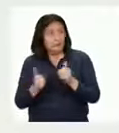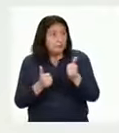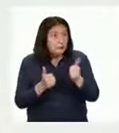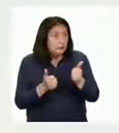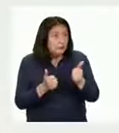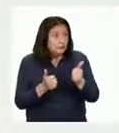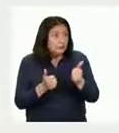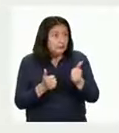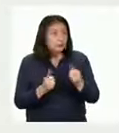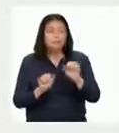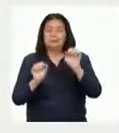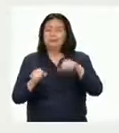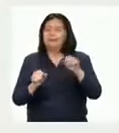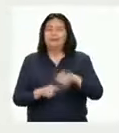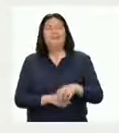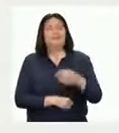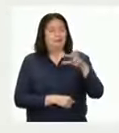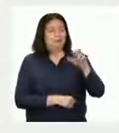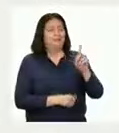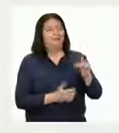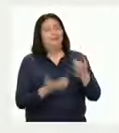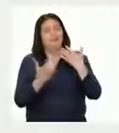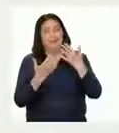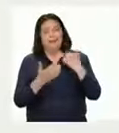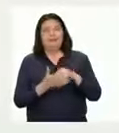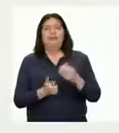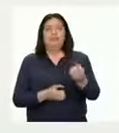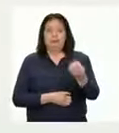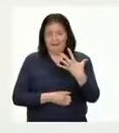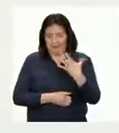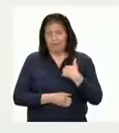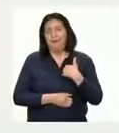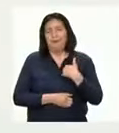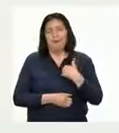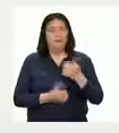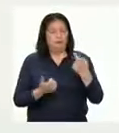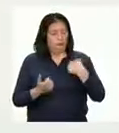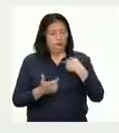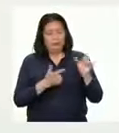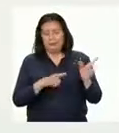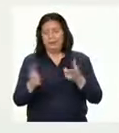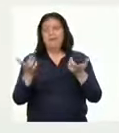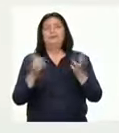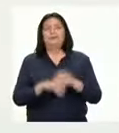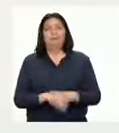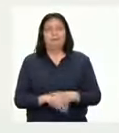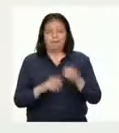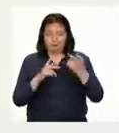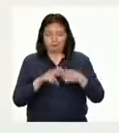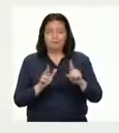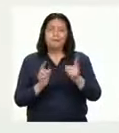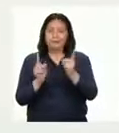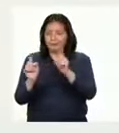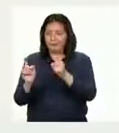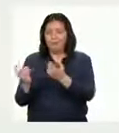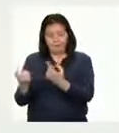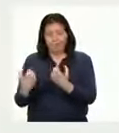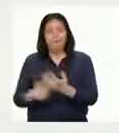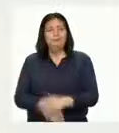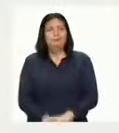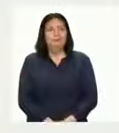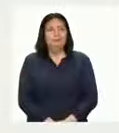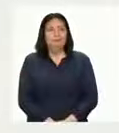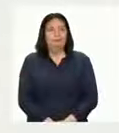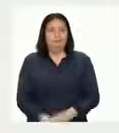bien? Claro, Patti. Gracias por comunicármelo. Estoy lista. Empecemos con las preguntas.